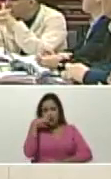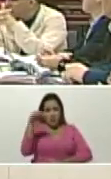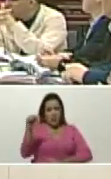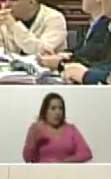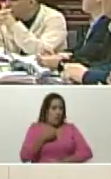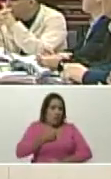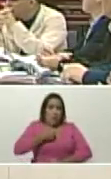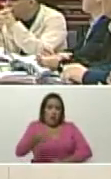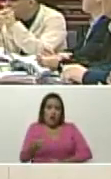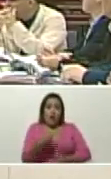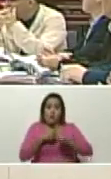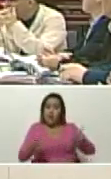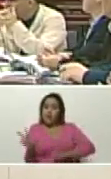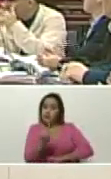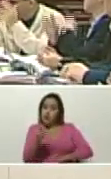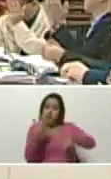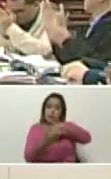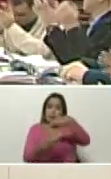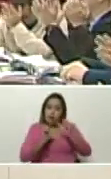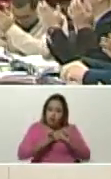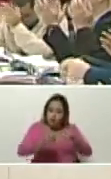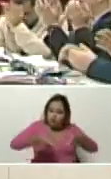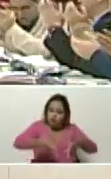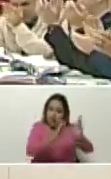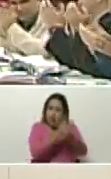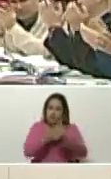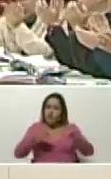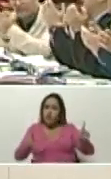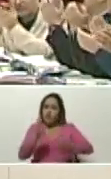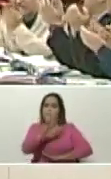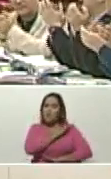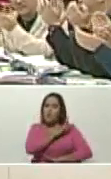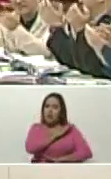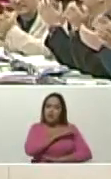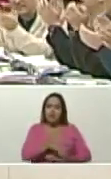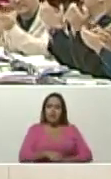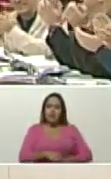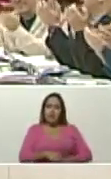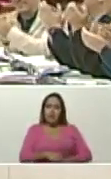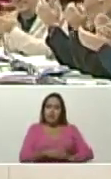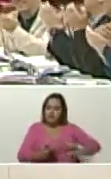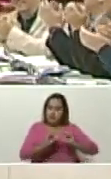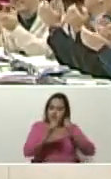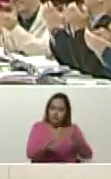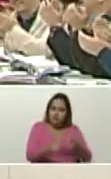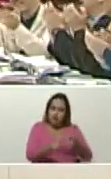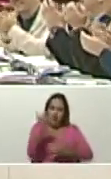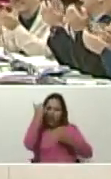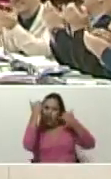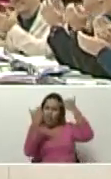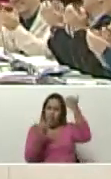pero Venezuela y la revolución sigue su camino de democracia propia, originaria, robinsoniana, zamorana,